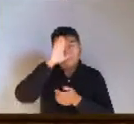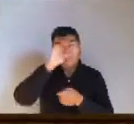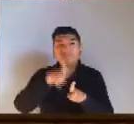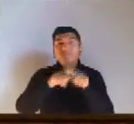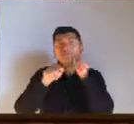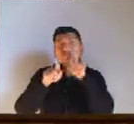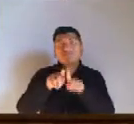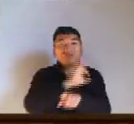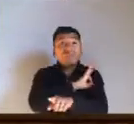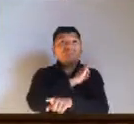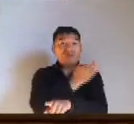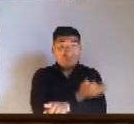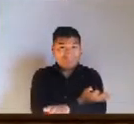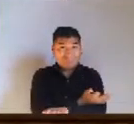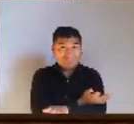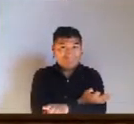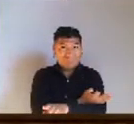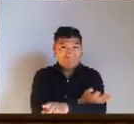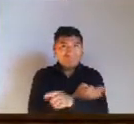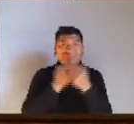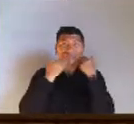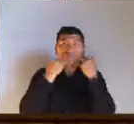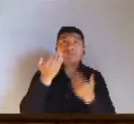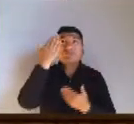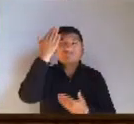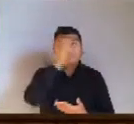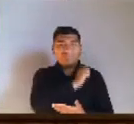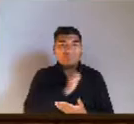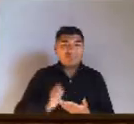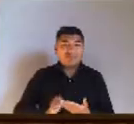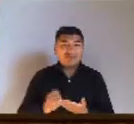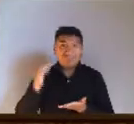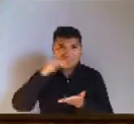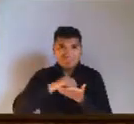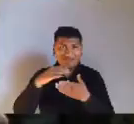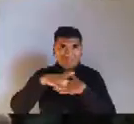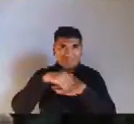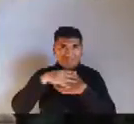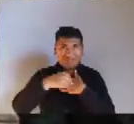fuerte vamos a decir, gracias Señor todos.